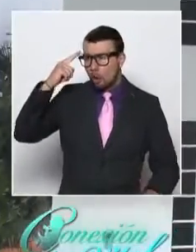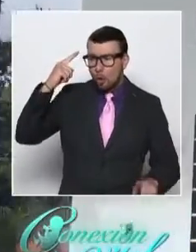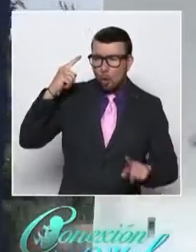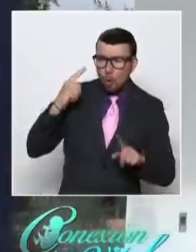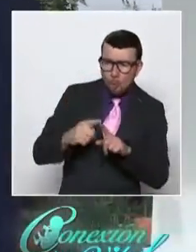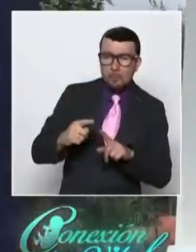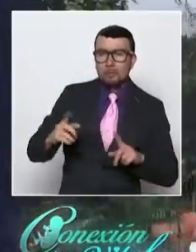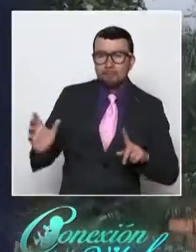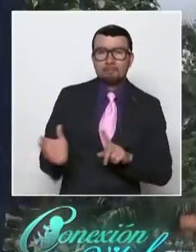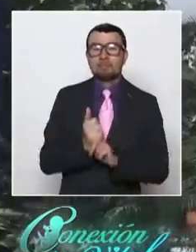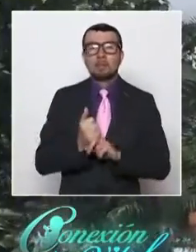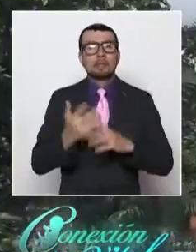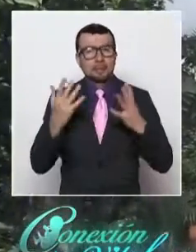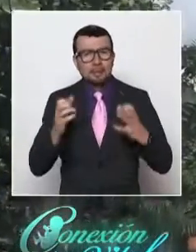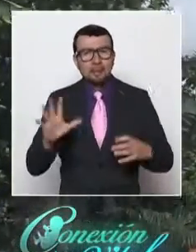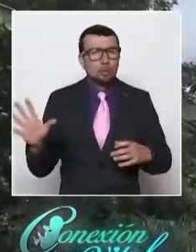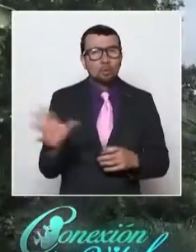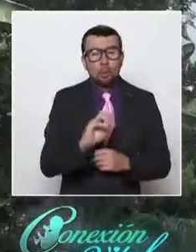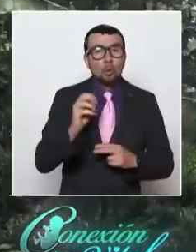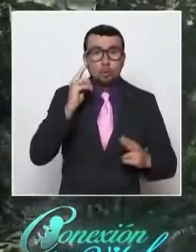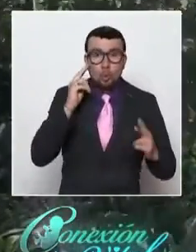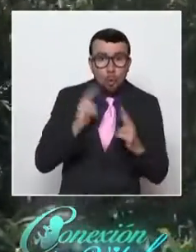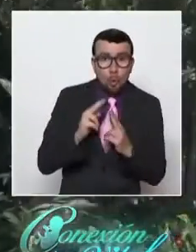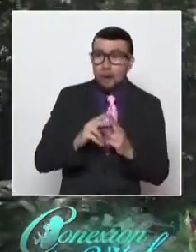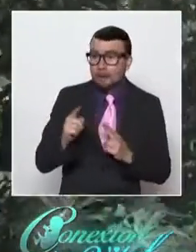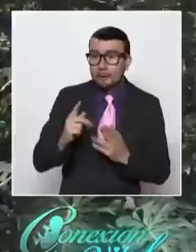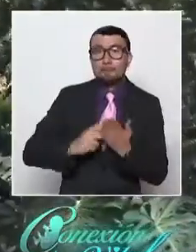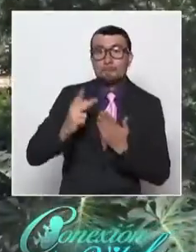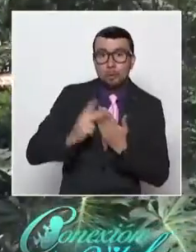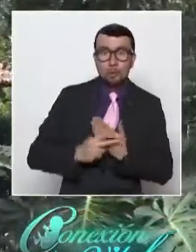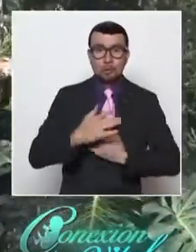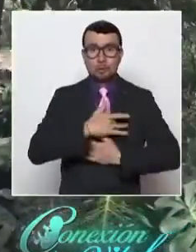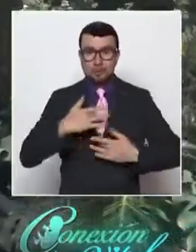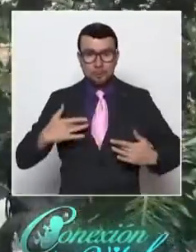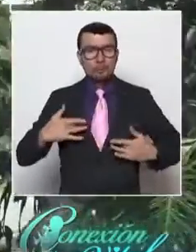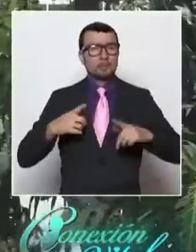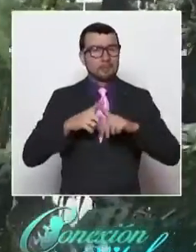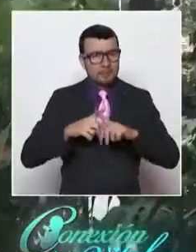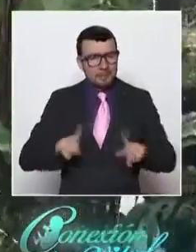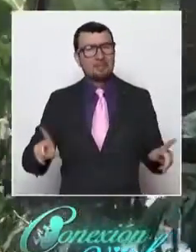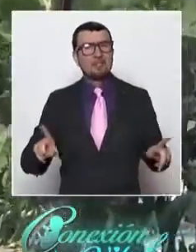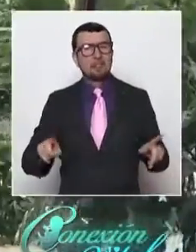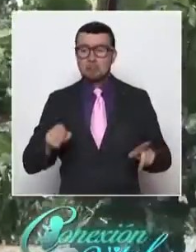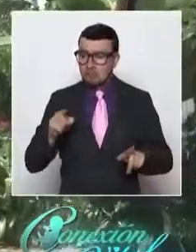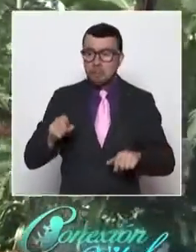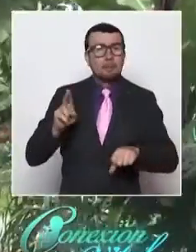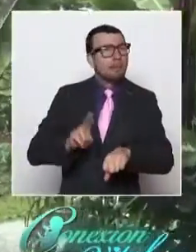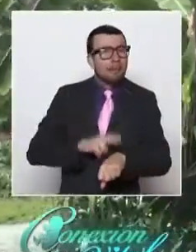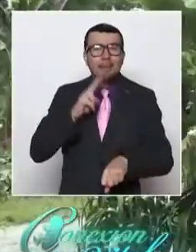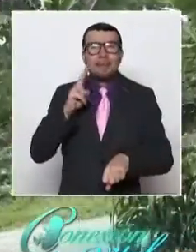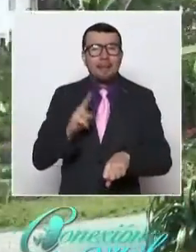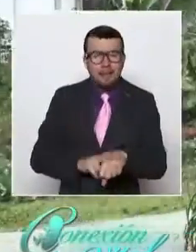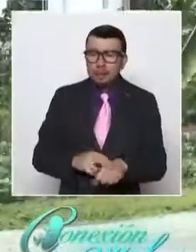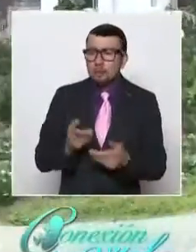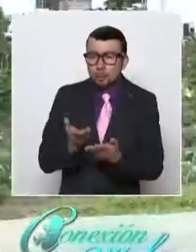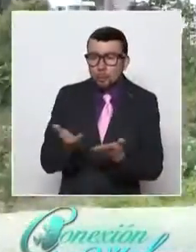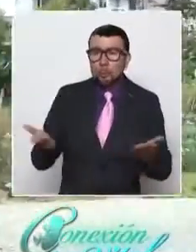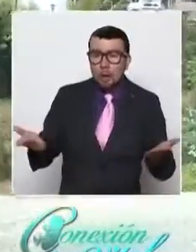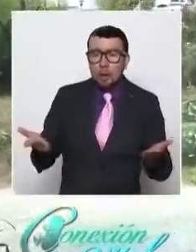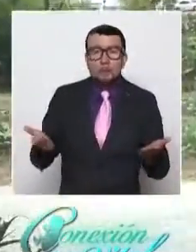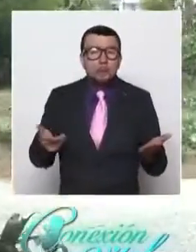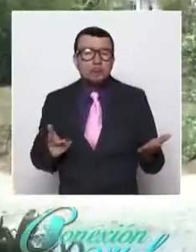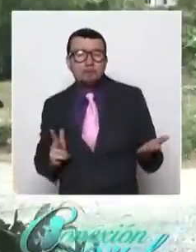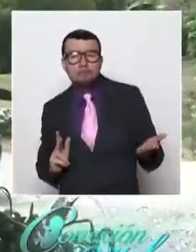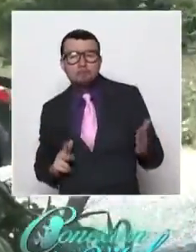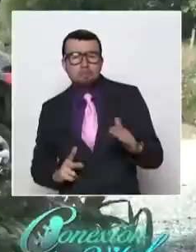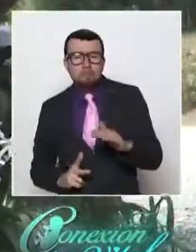todos conozcan, un proyecto de salud totalmente diferente, totalmente natural. Entran ustedes a un